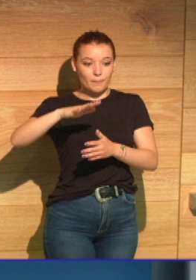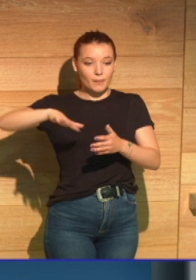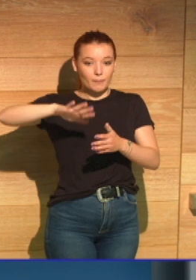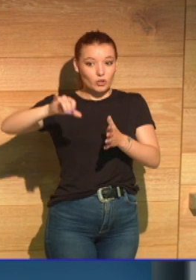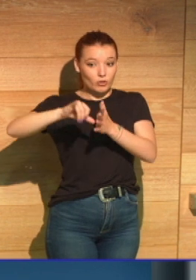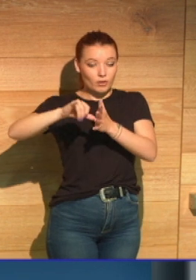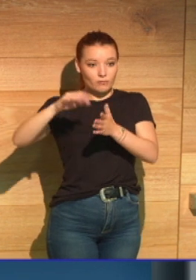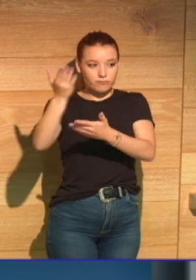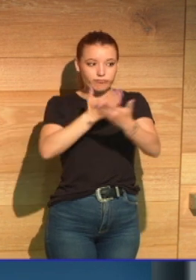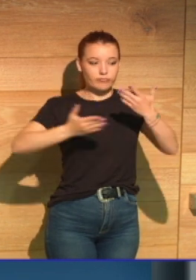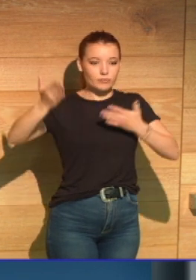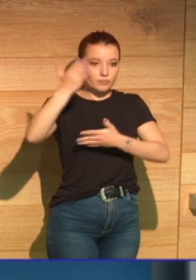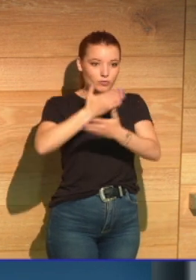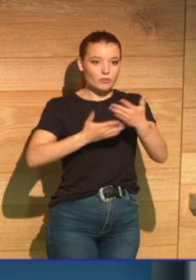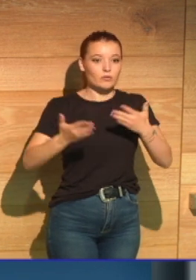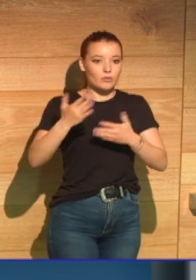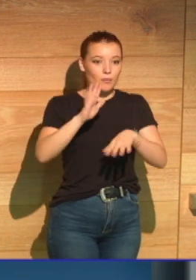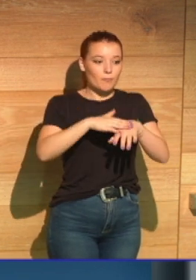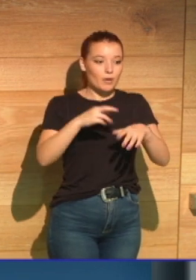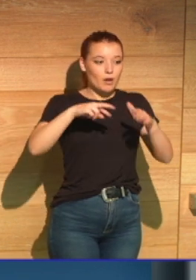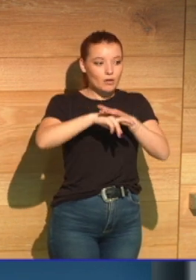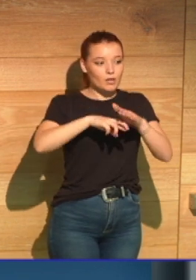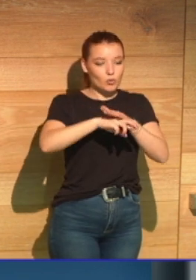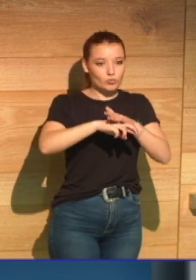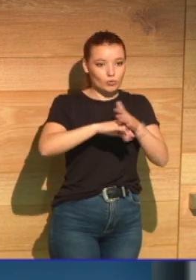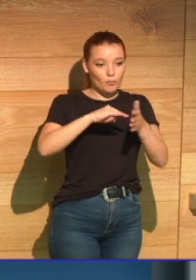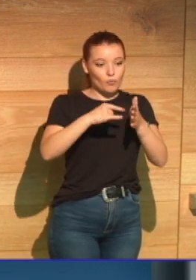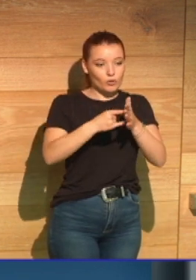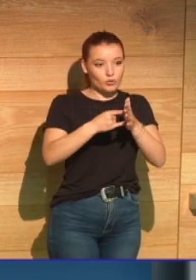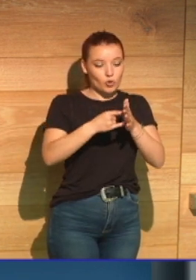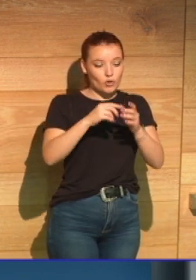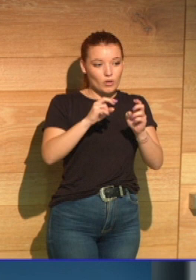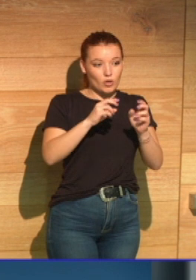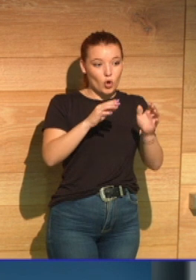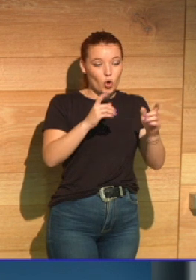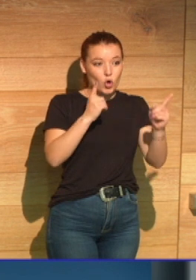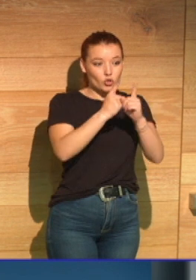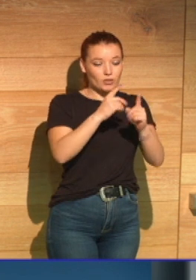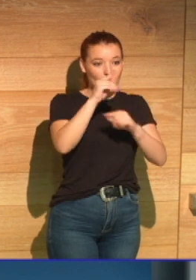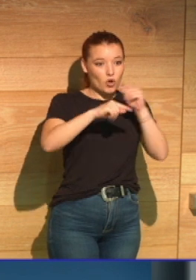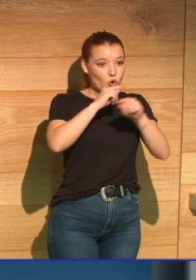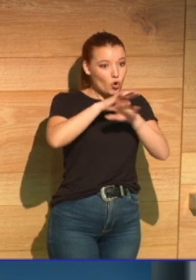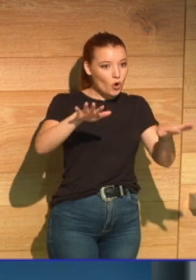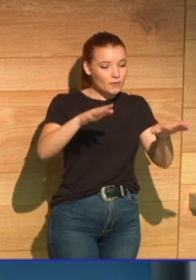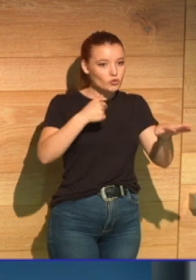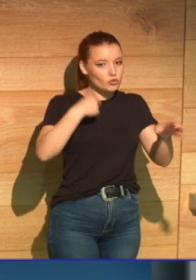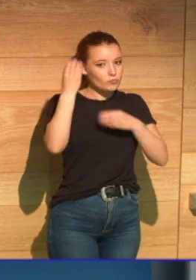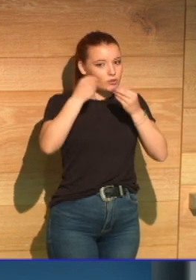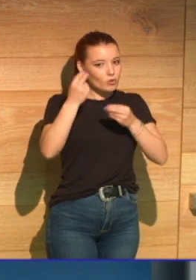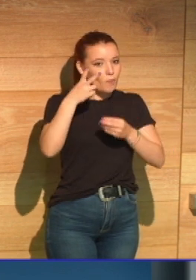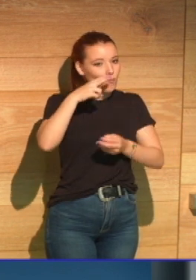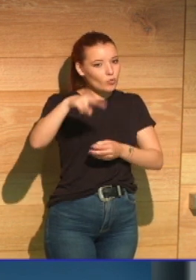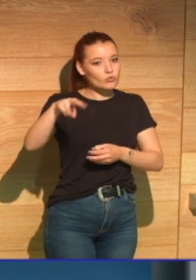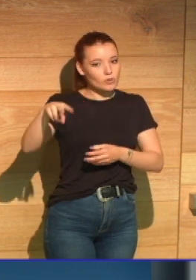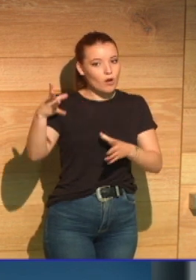de Campos Elíseos, para poder atender recursos para los proyectos contra el COVID-19. Y me parece muy importante el museo involucrado en este tipo